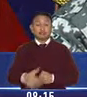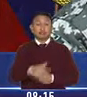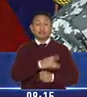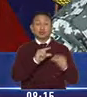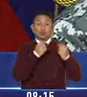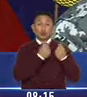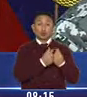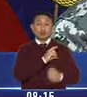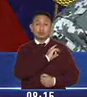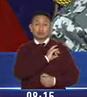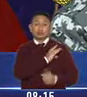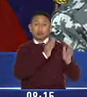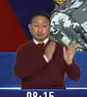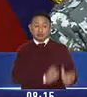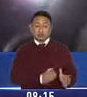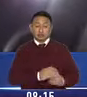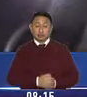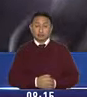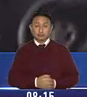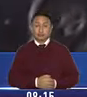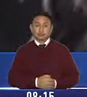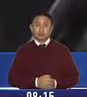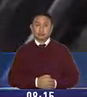banda conformada por ciudadanos chilenos.